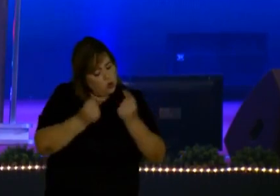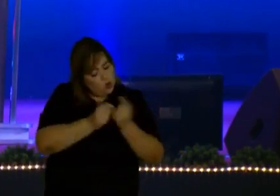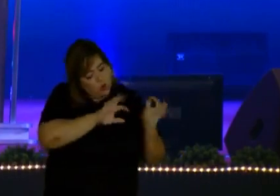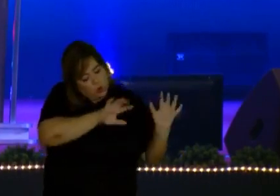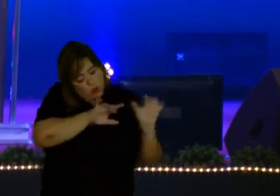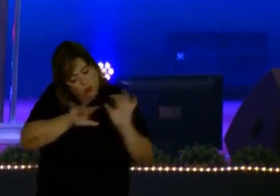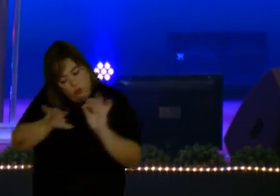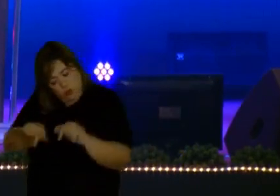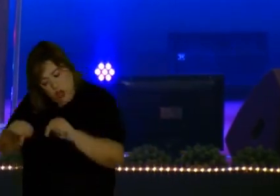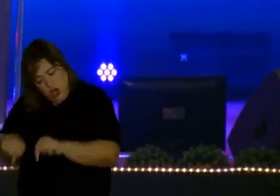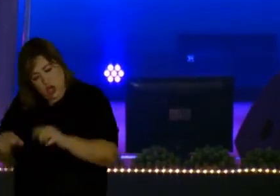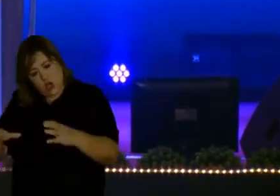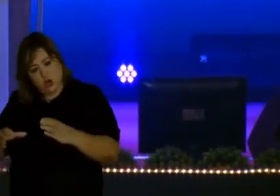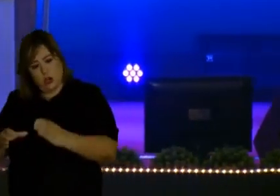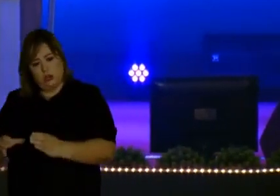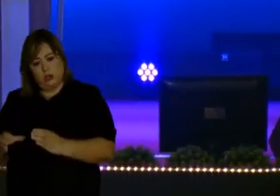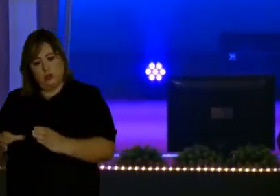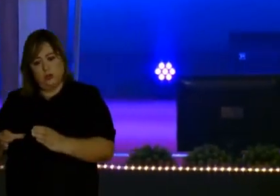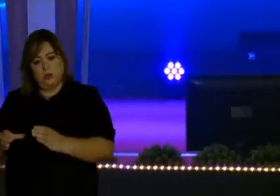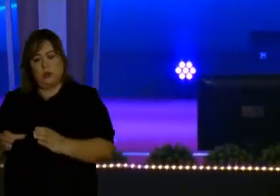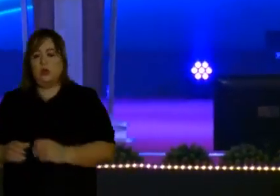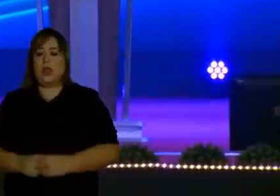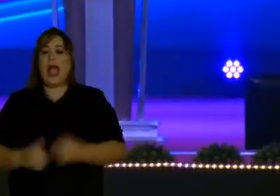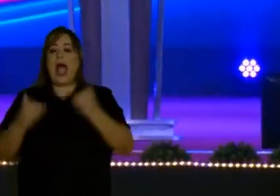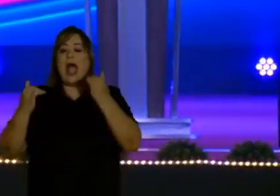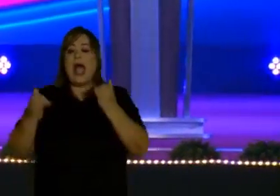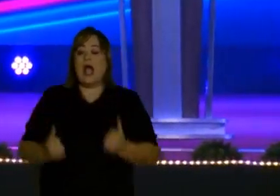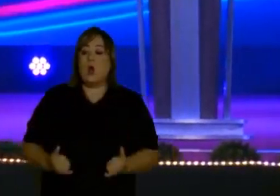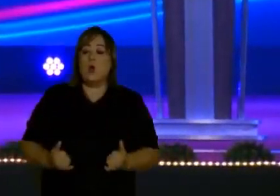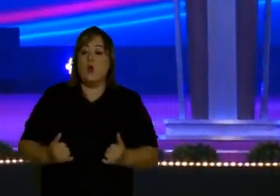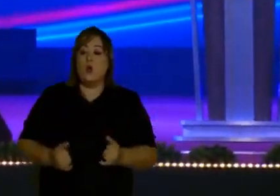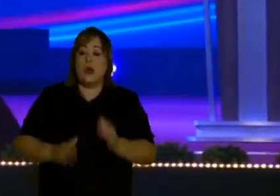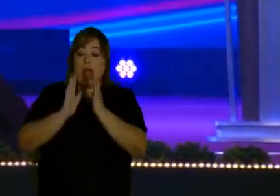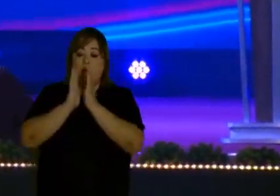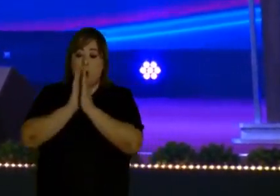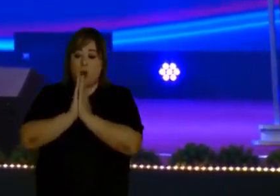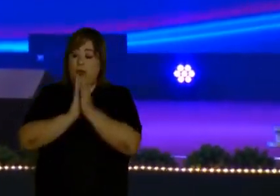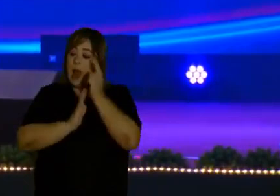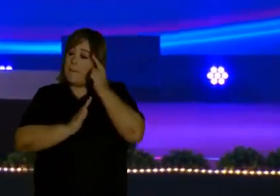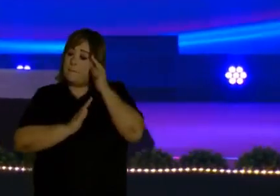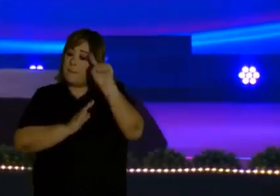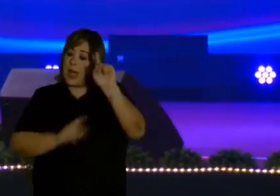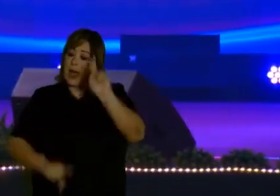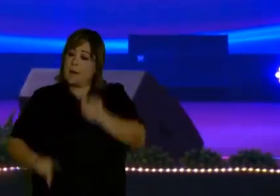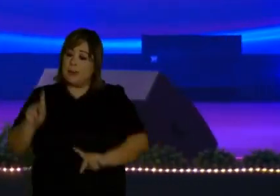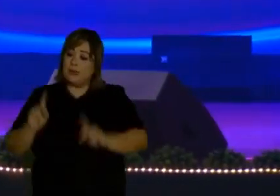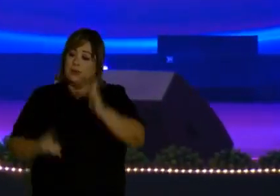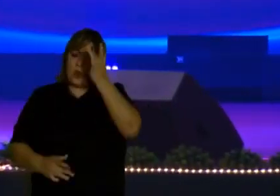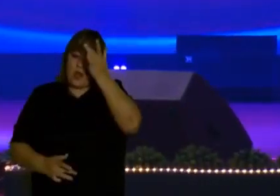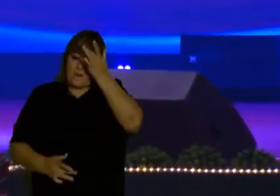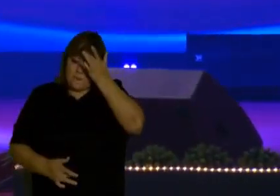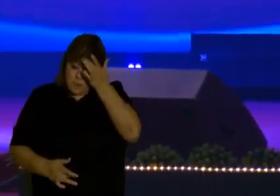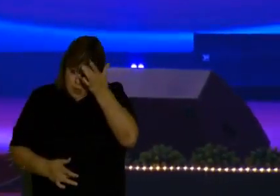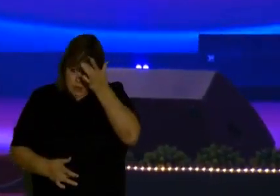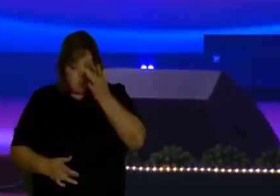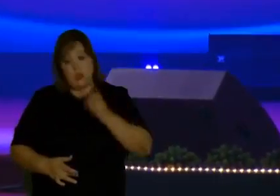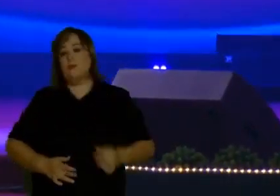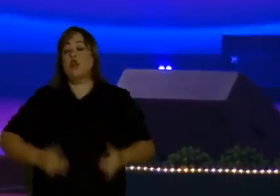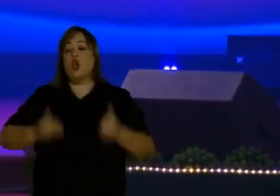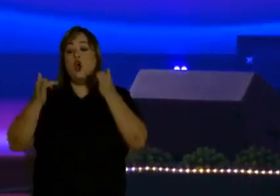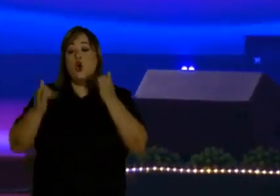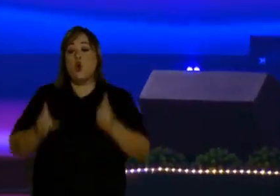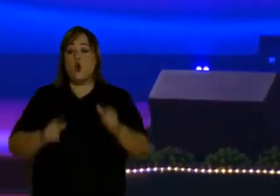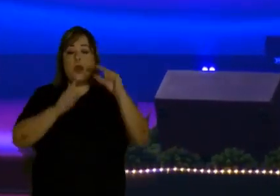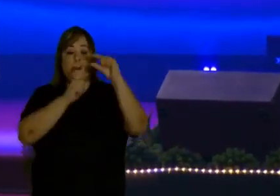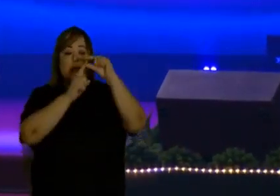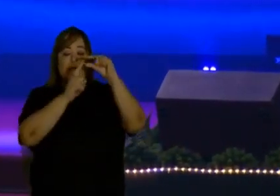Señor. Así que damos gracias al Señor. Vamos a estar de pie, vamos a orar por los enfermos mientras Dwight sube, se prepara. Hay una palabra que vamos a compartir. Yo